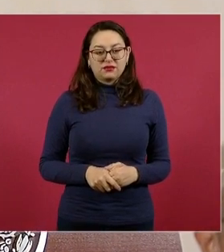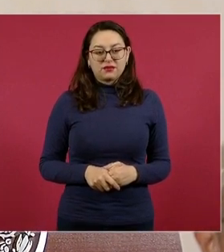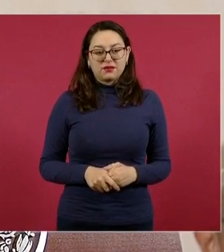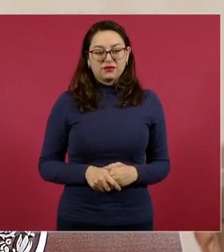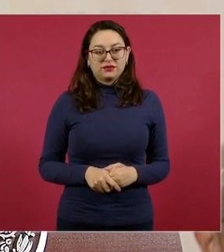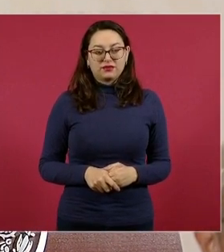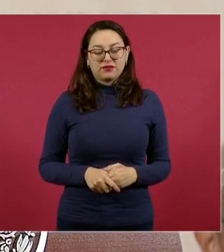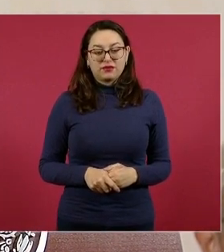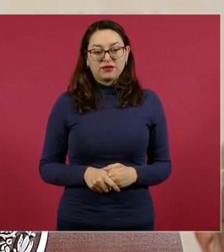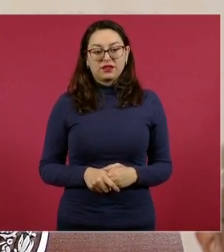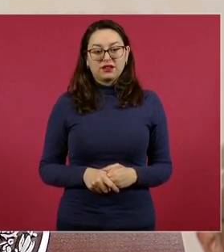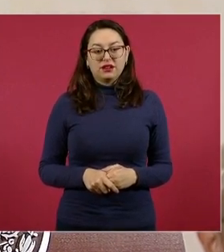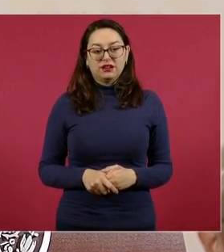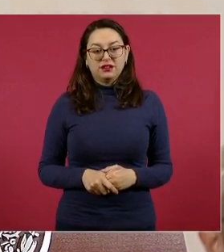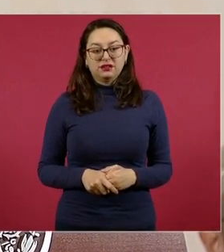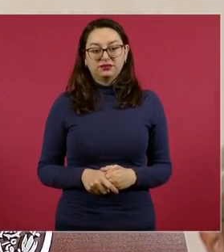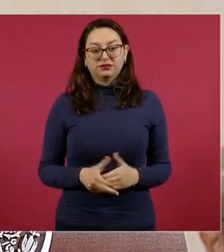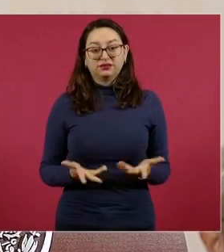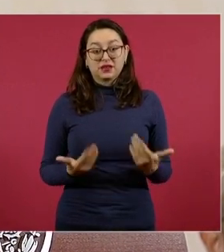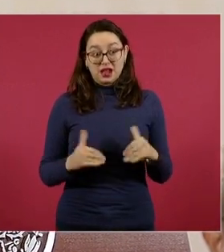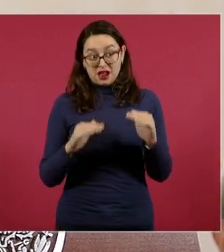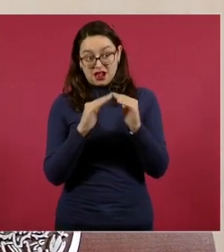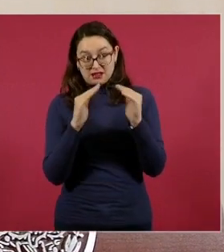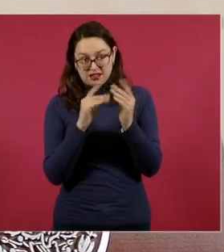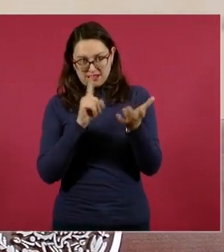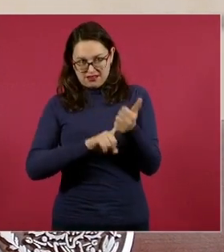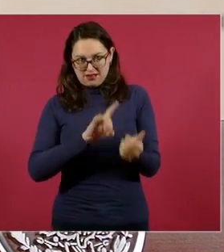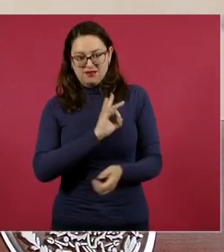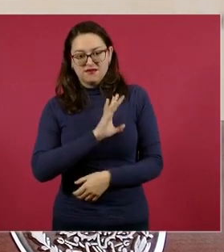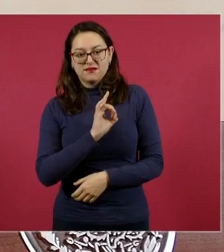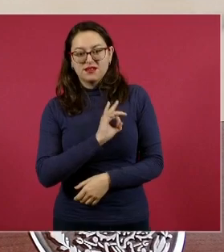La casta tiene miedo.